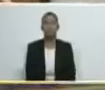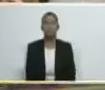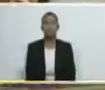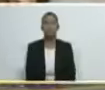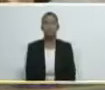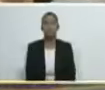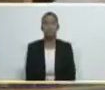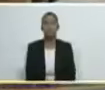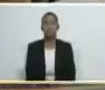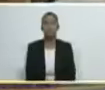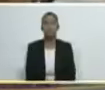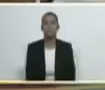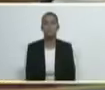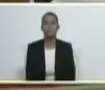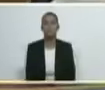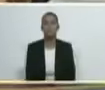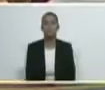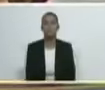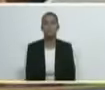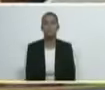En esta hora